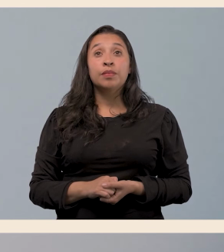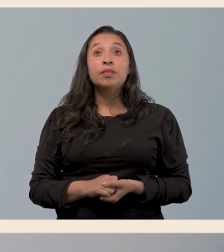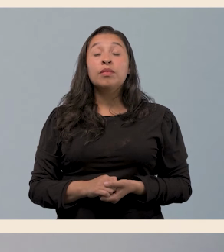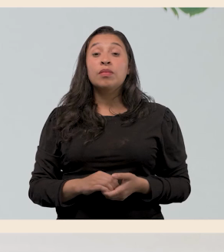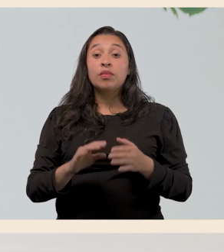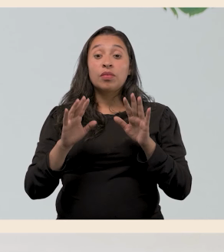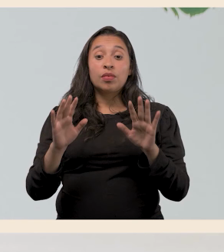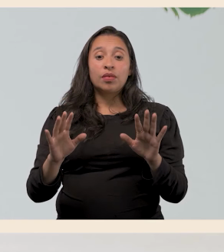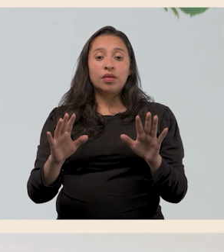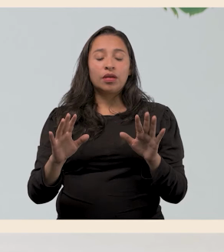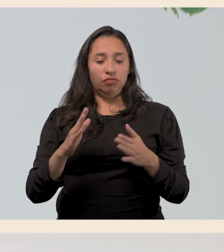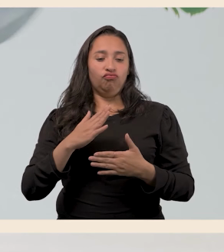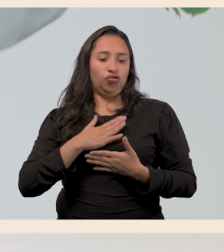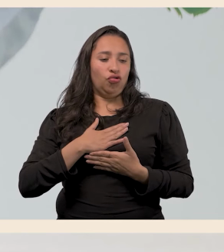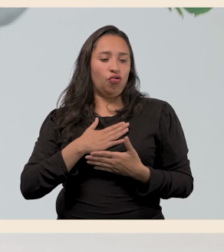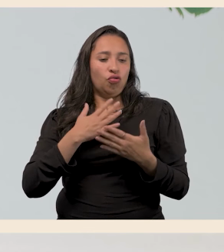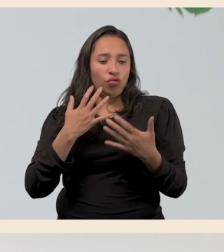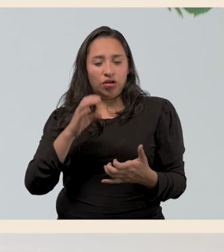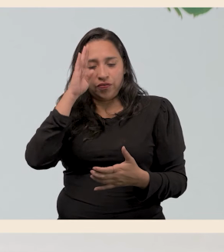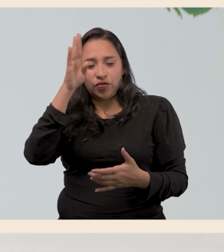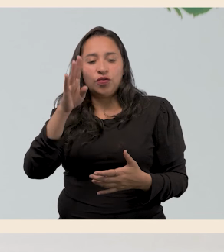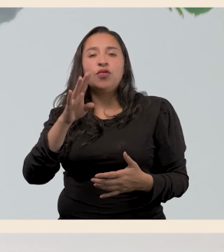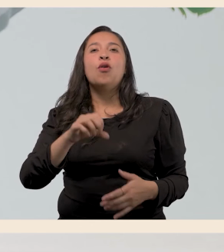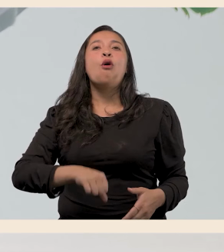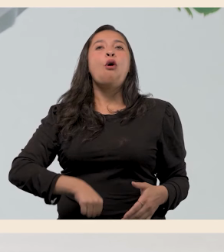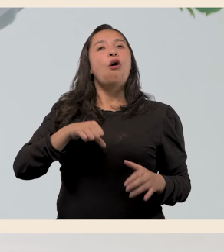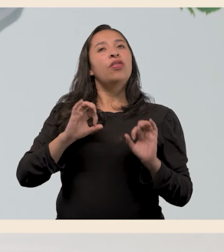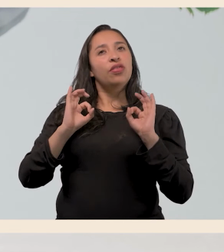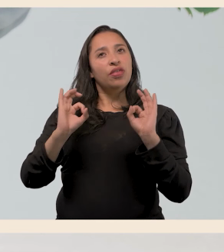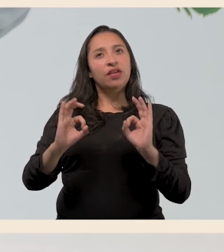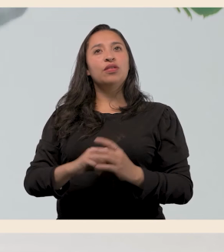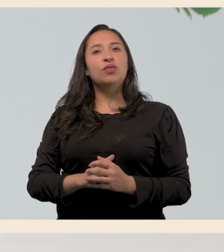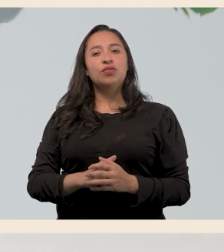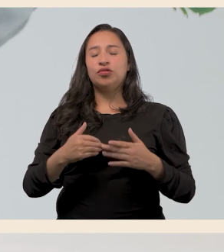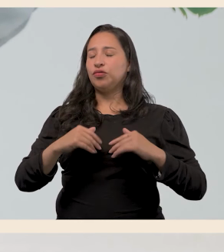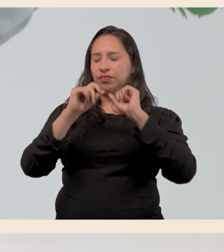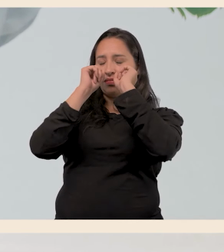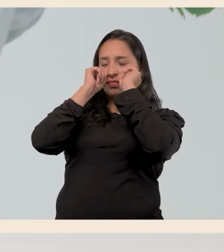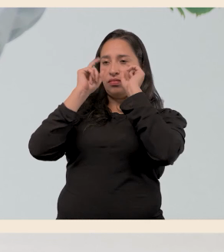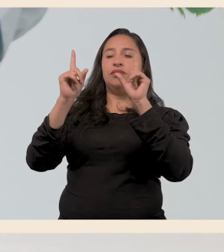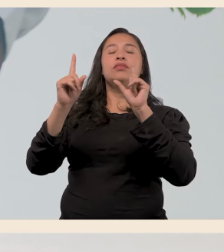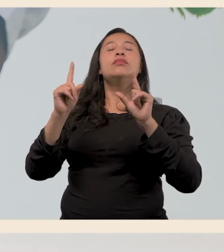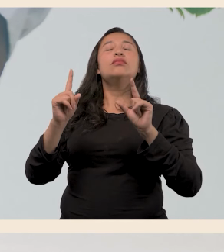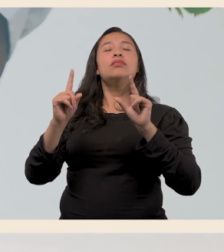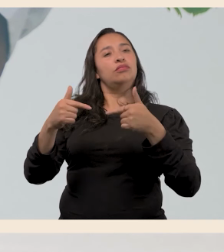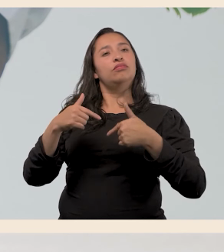Sí, respirando dignidad, eso queremos, eso quiero yo. Permanecer un día sintiéndome digno,